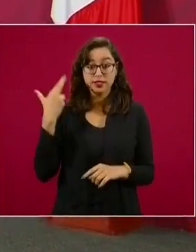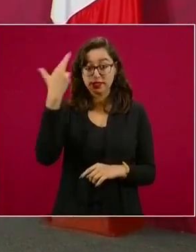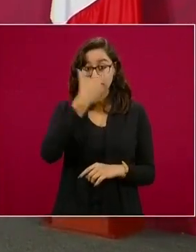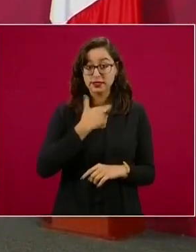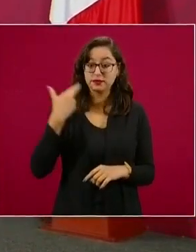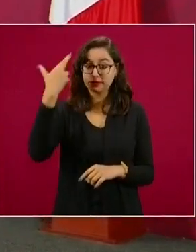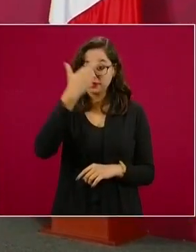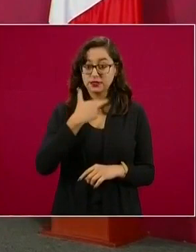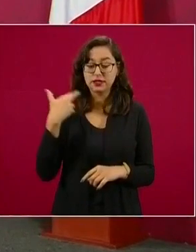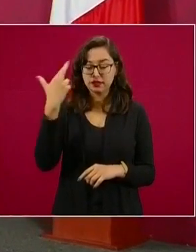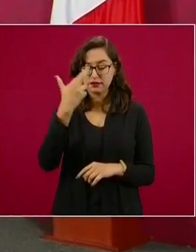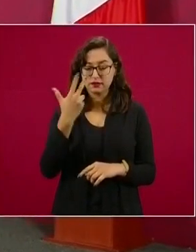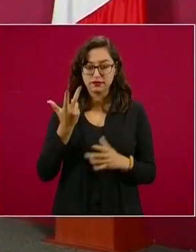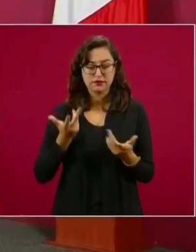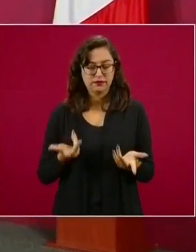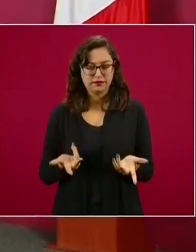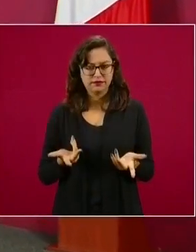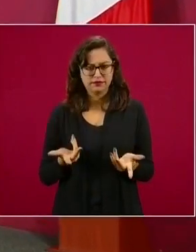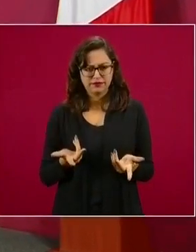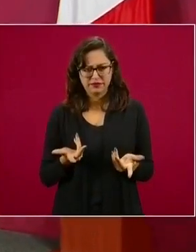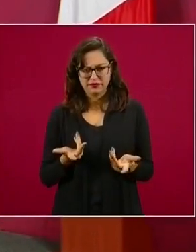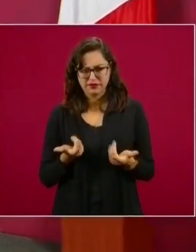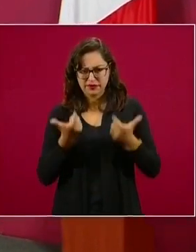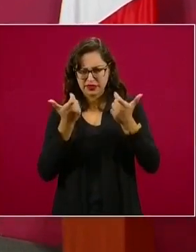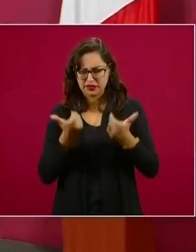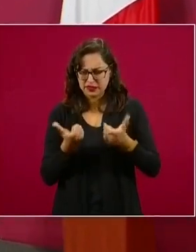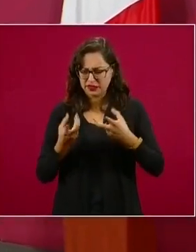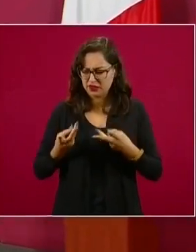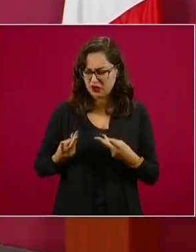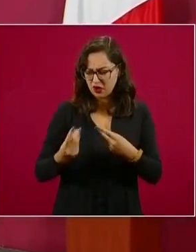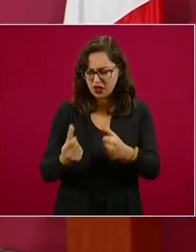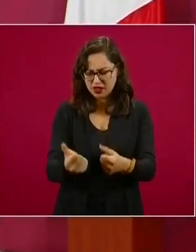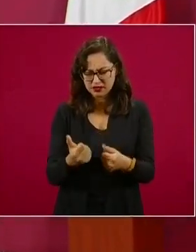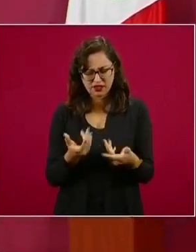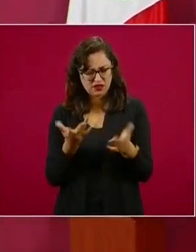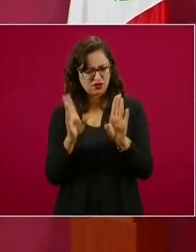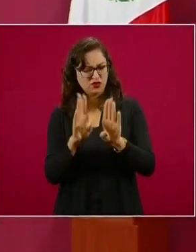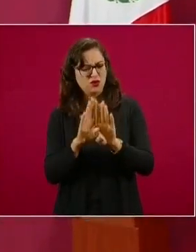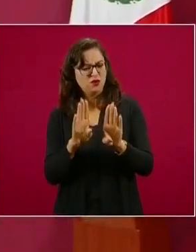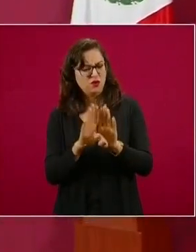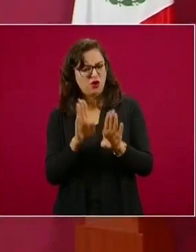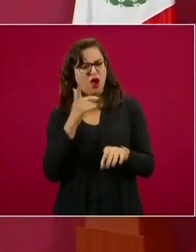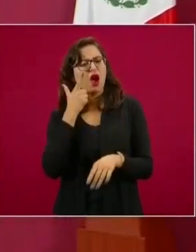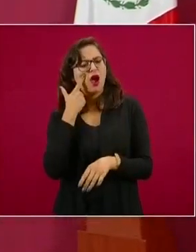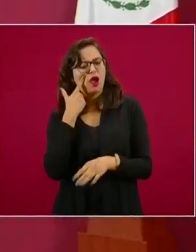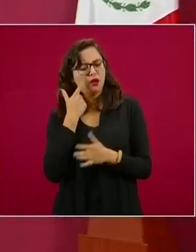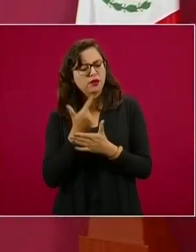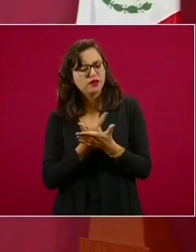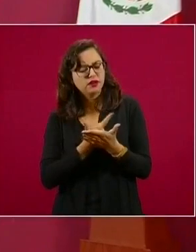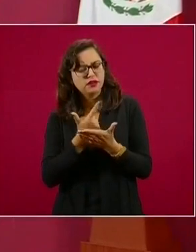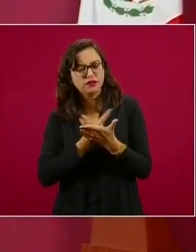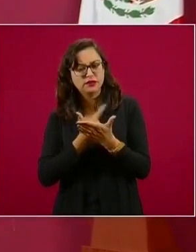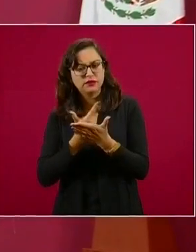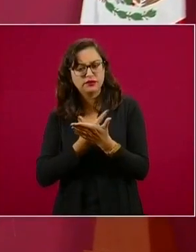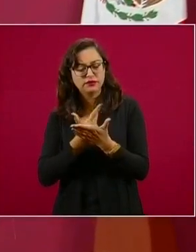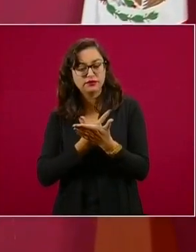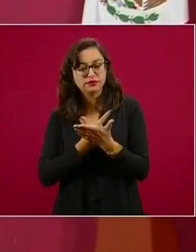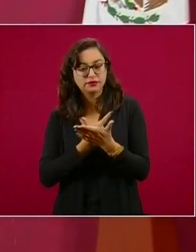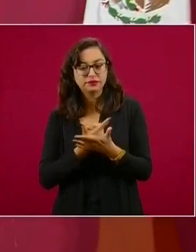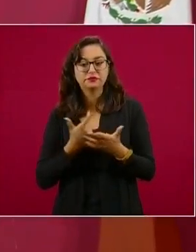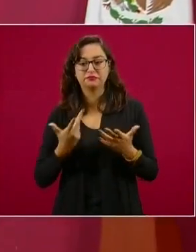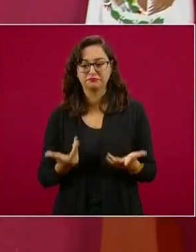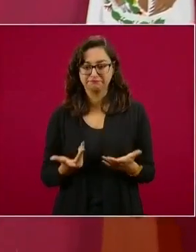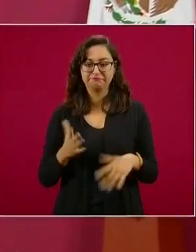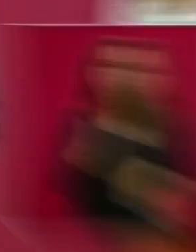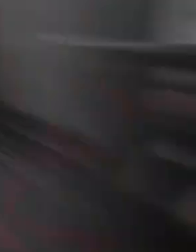saber cómo se están ejerciendo esos presupuestos de haber